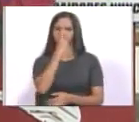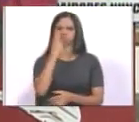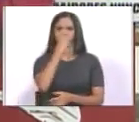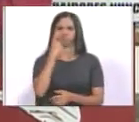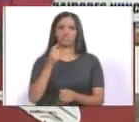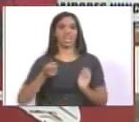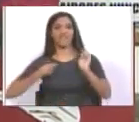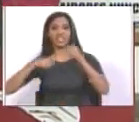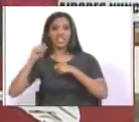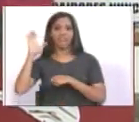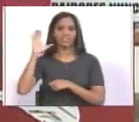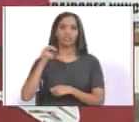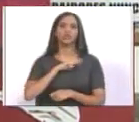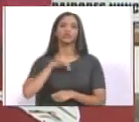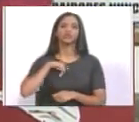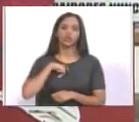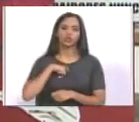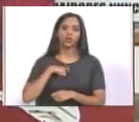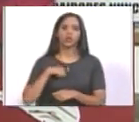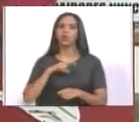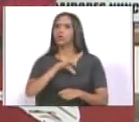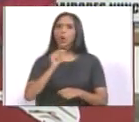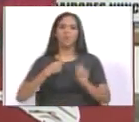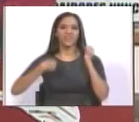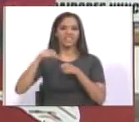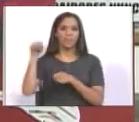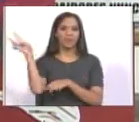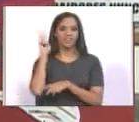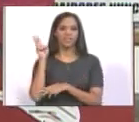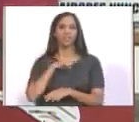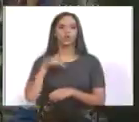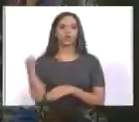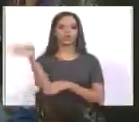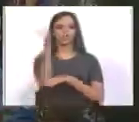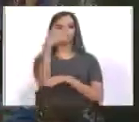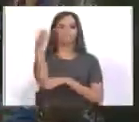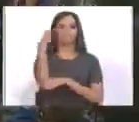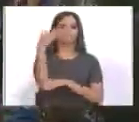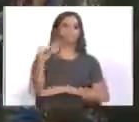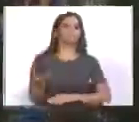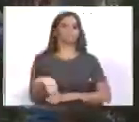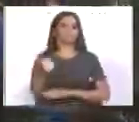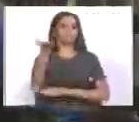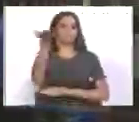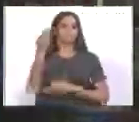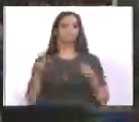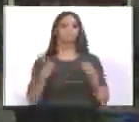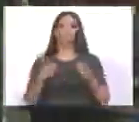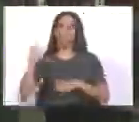Venezuela. Nosotros no vendemos a Venezuela. Y levantamos nuestra bandera bien alto. ¡Que viva la